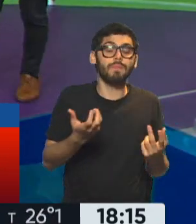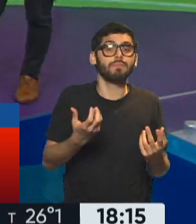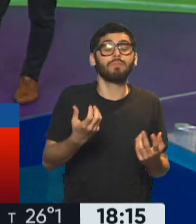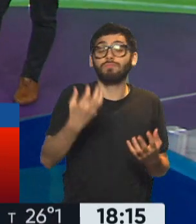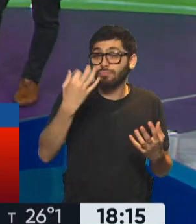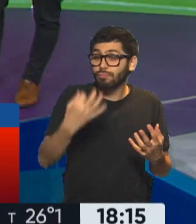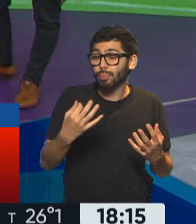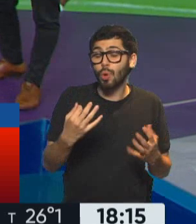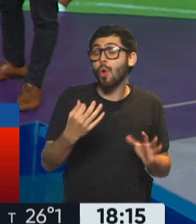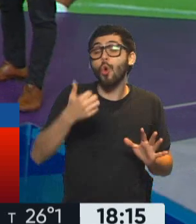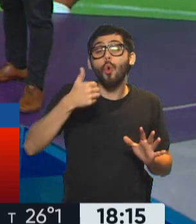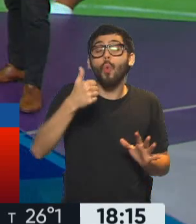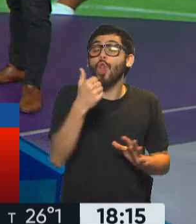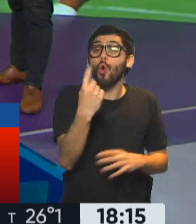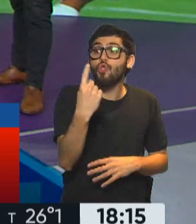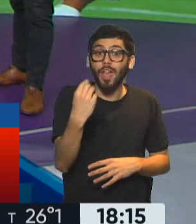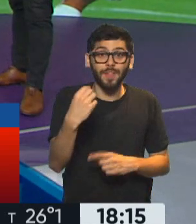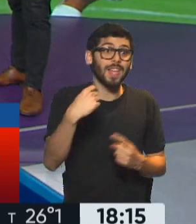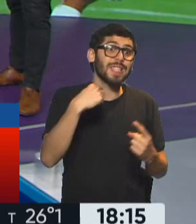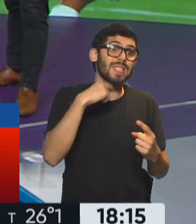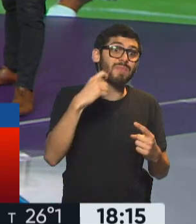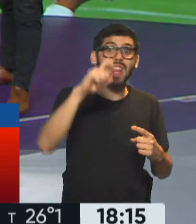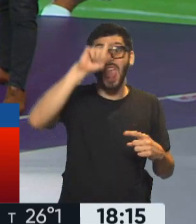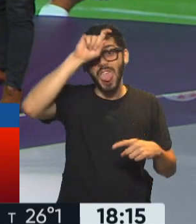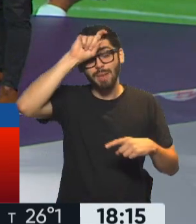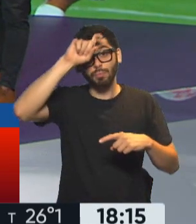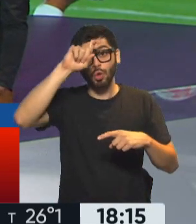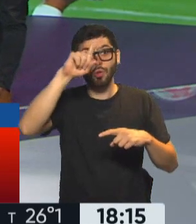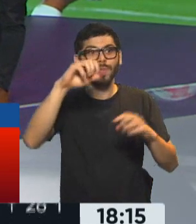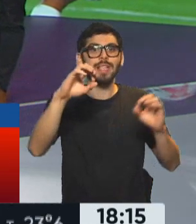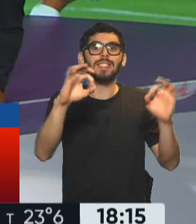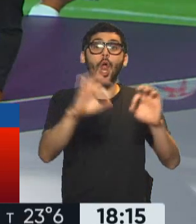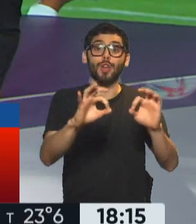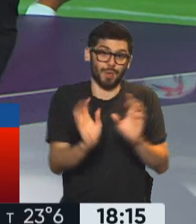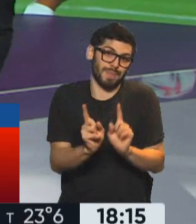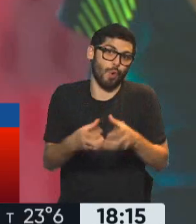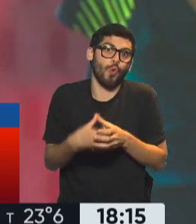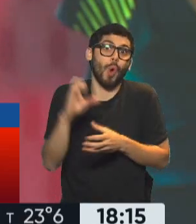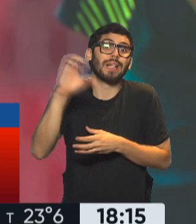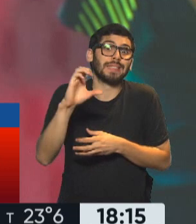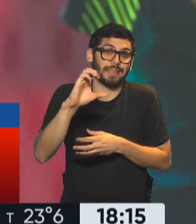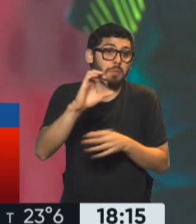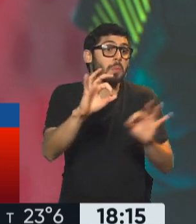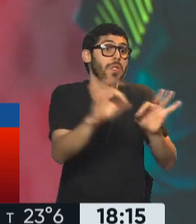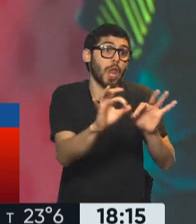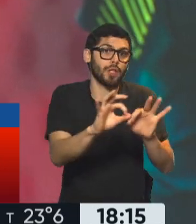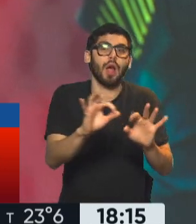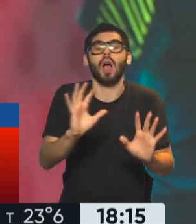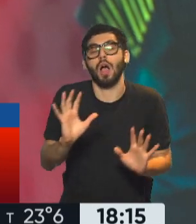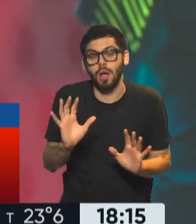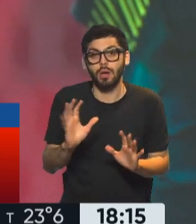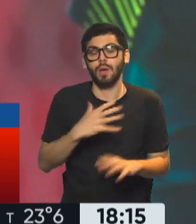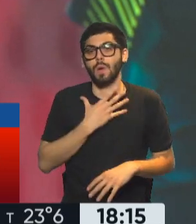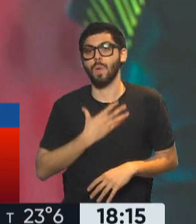de todo esto es que españa y egipto empataron 0 a 0 que son del mismo grupo 6 y en consecuencia ariel de aquí en más